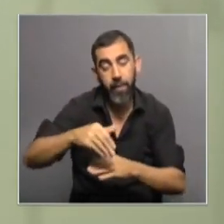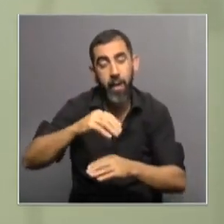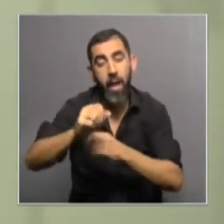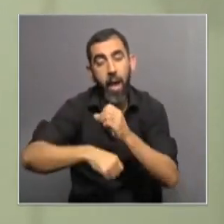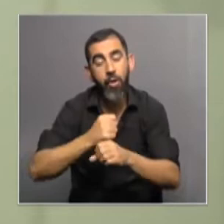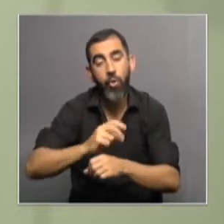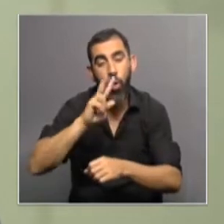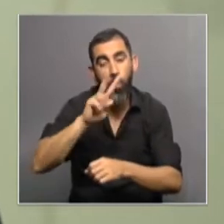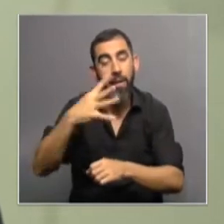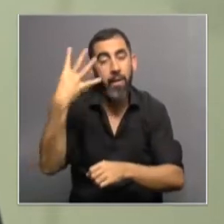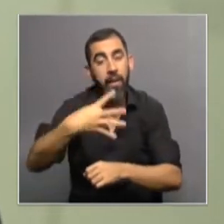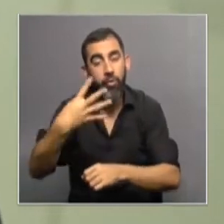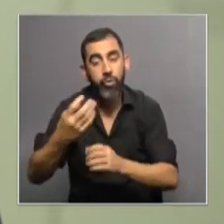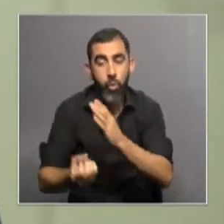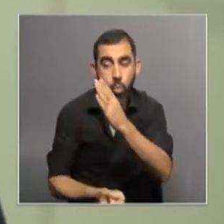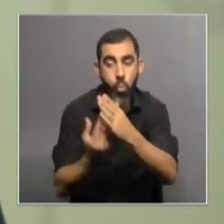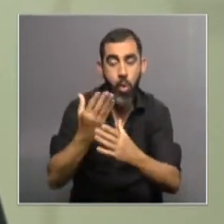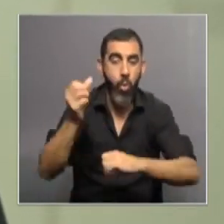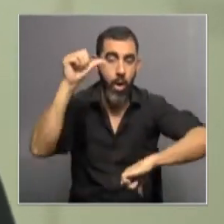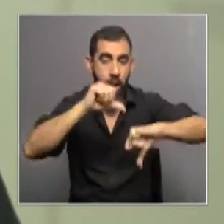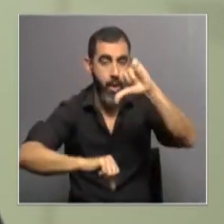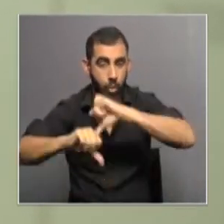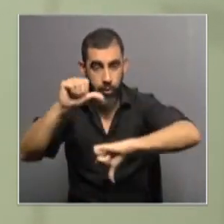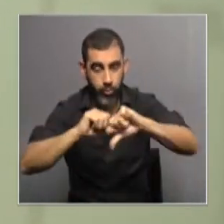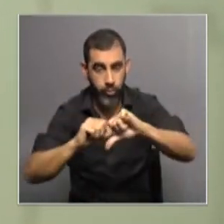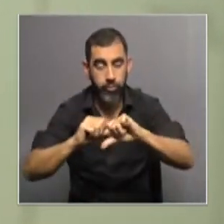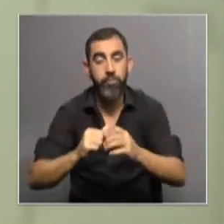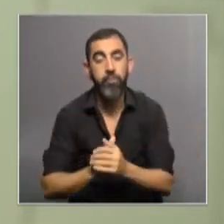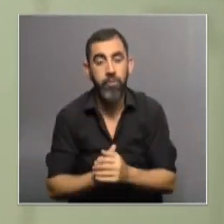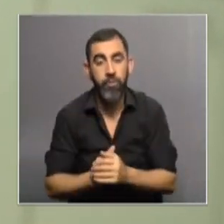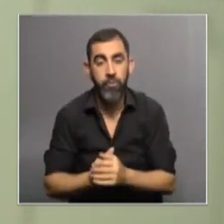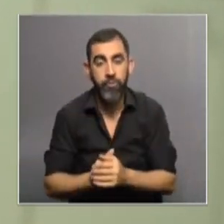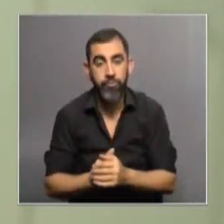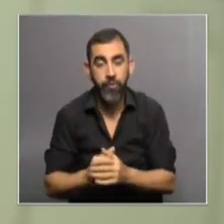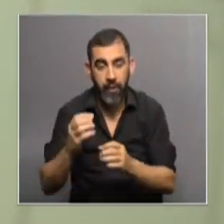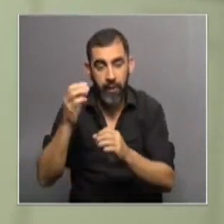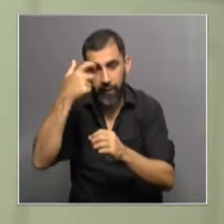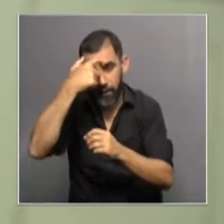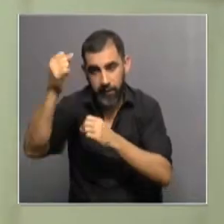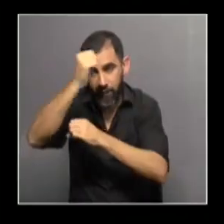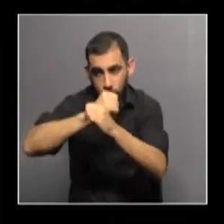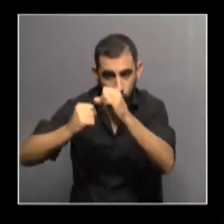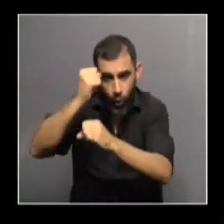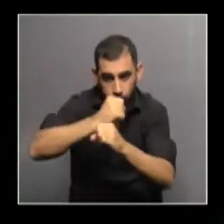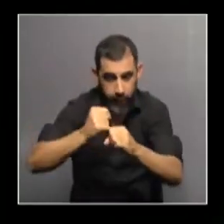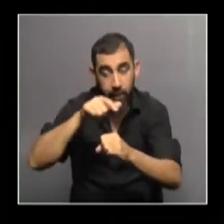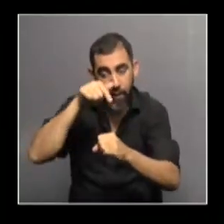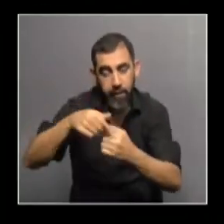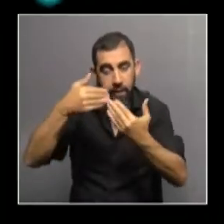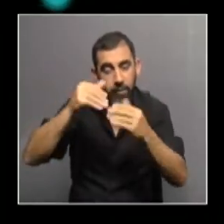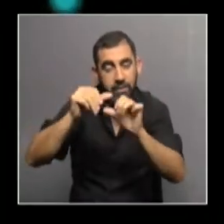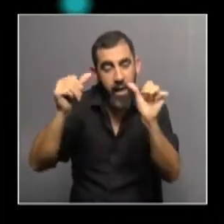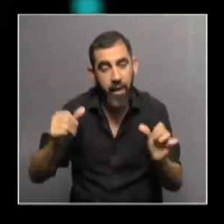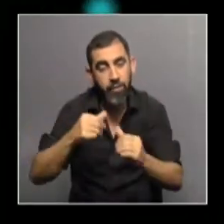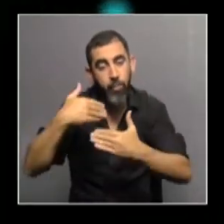fue que se creó el laboratorio se creó todo lo que es toda la tecnología y ahí empezamos a hacer